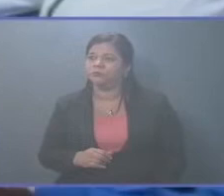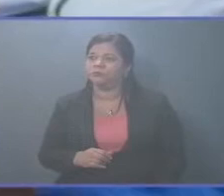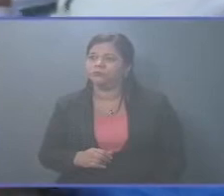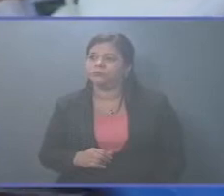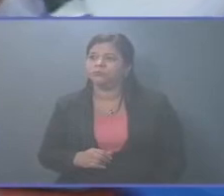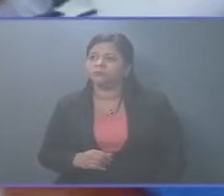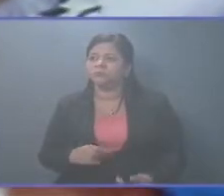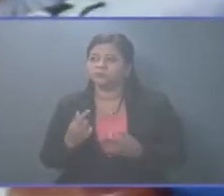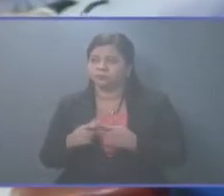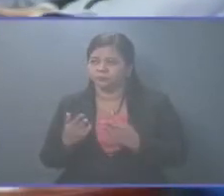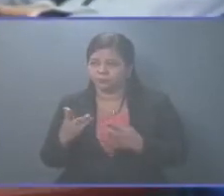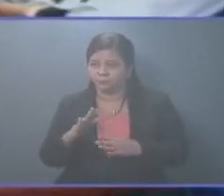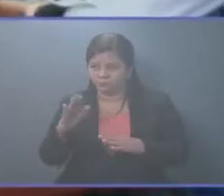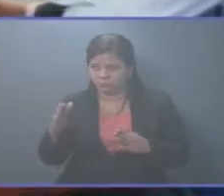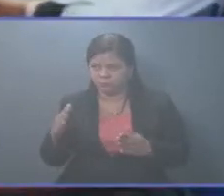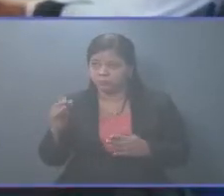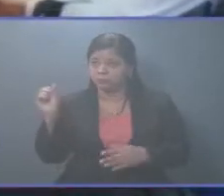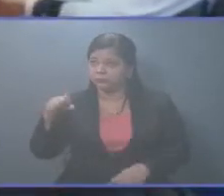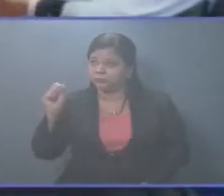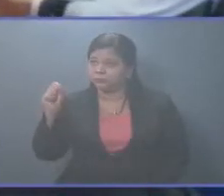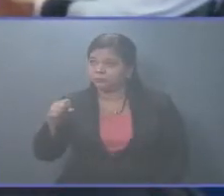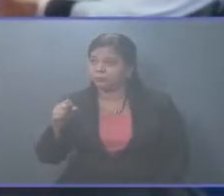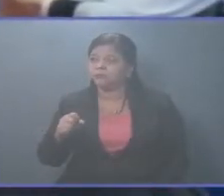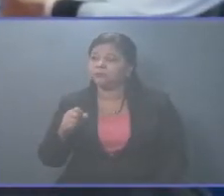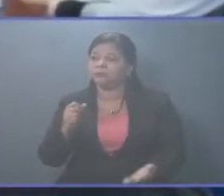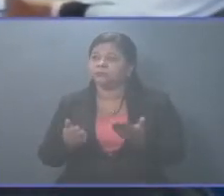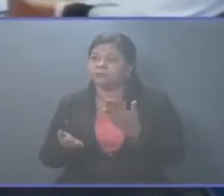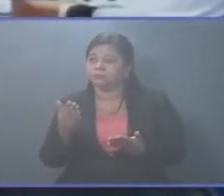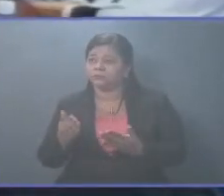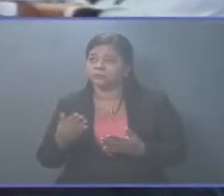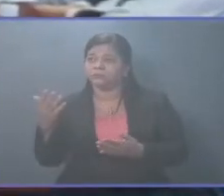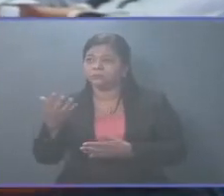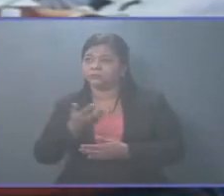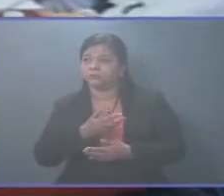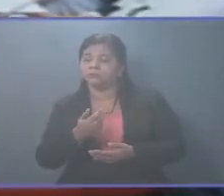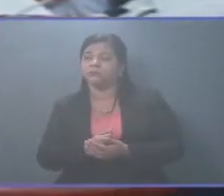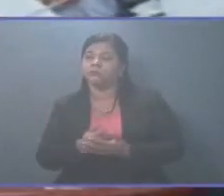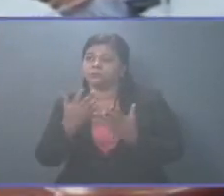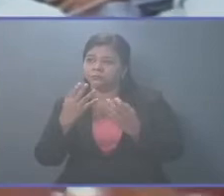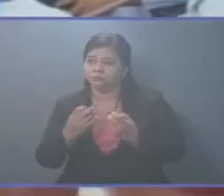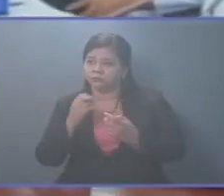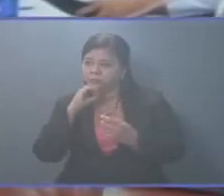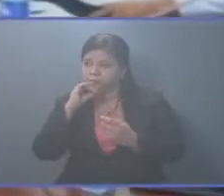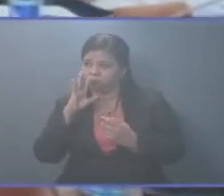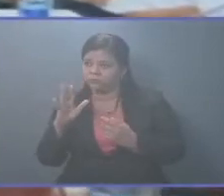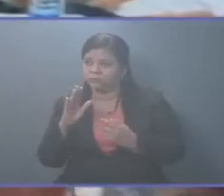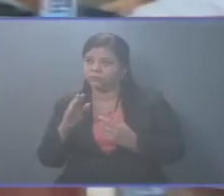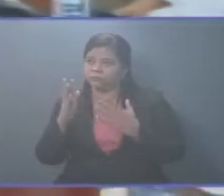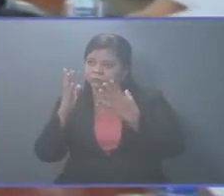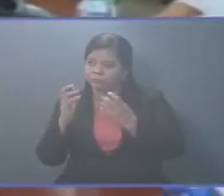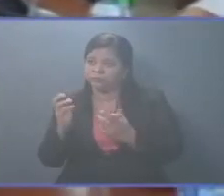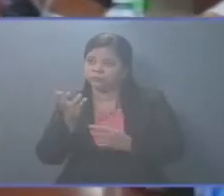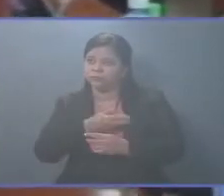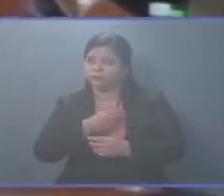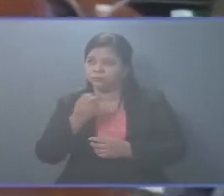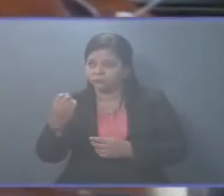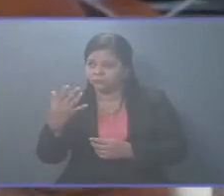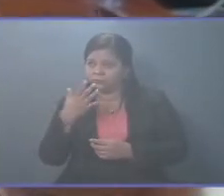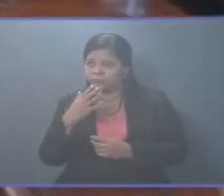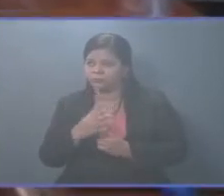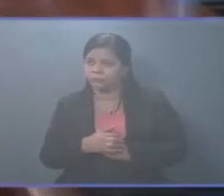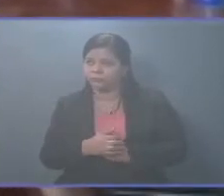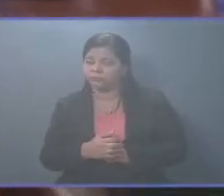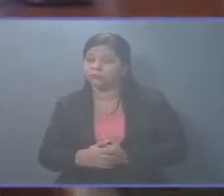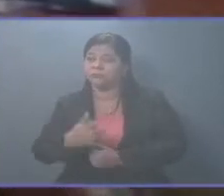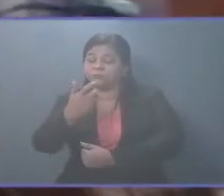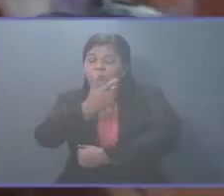Sí, quizás en ese sentido tengo un poquito de duda y ahí sí quisiera que me ayudasen. La